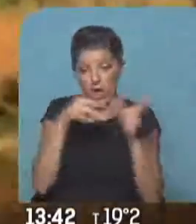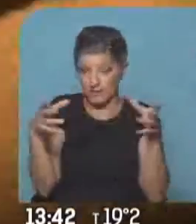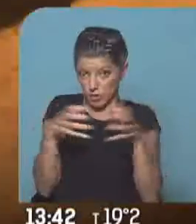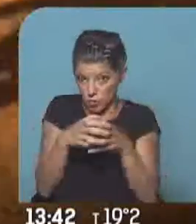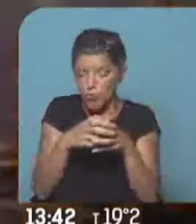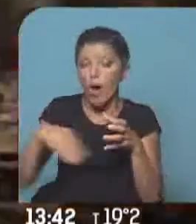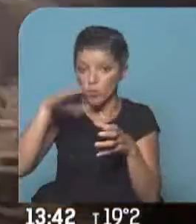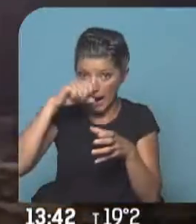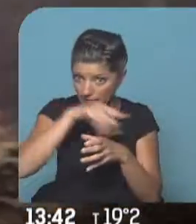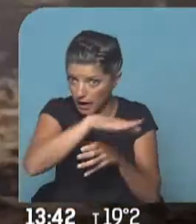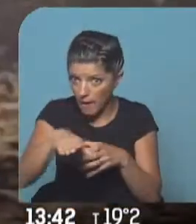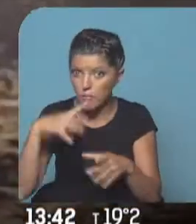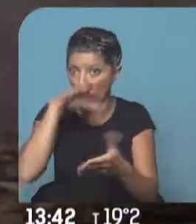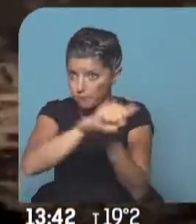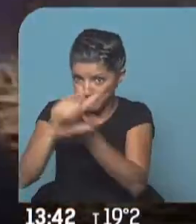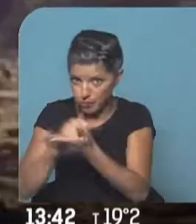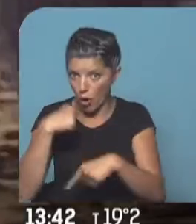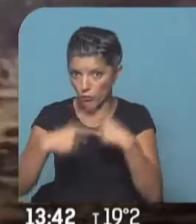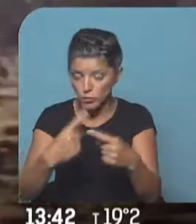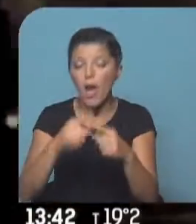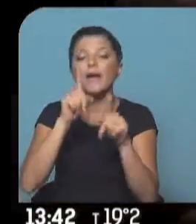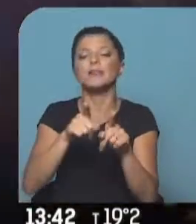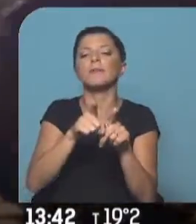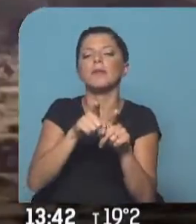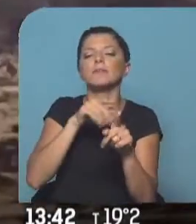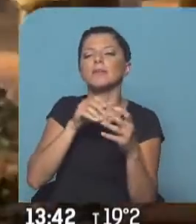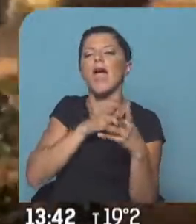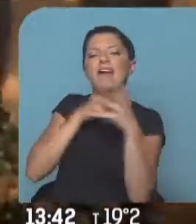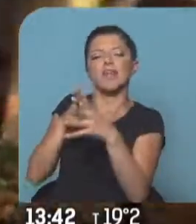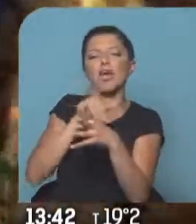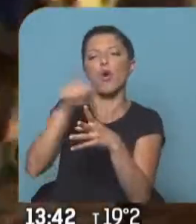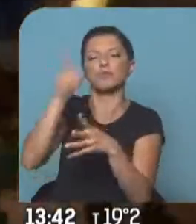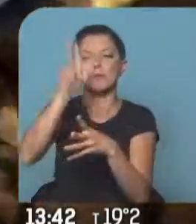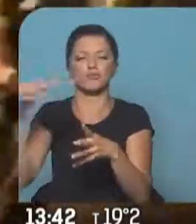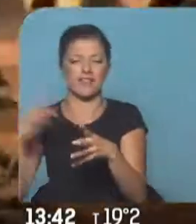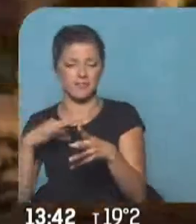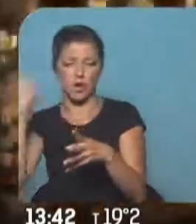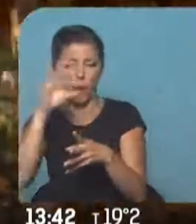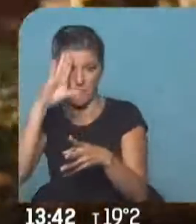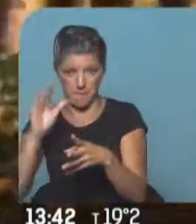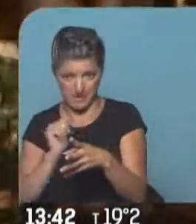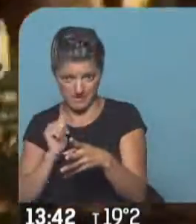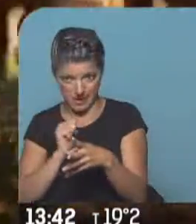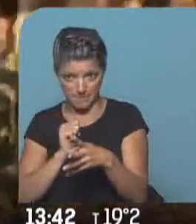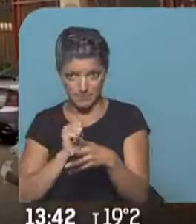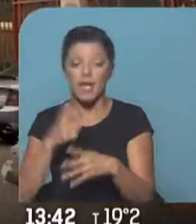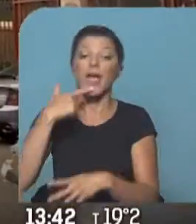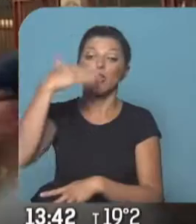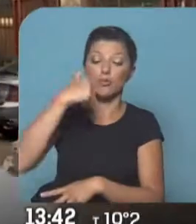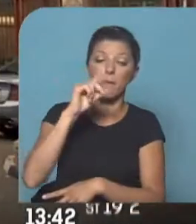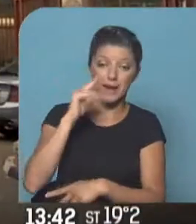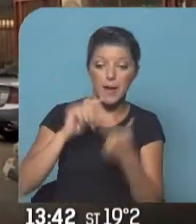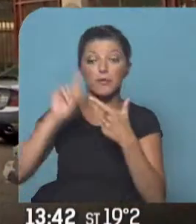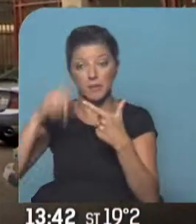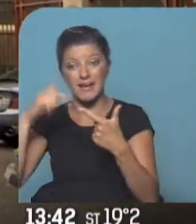en zonas rurales y lanzan frecuentes ataques contra objetivos militares y civiles dentro de Somalia y en la vecina Kenia.